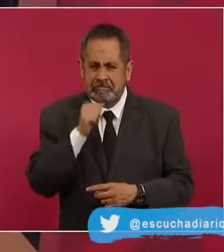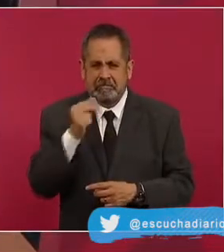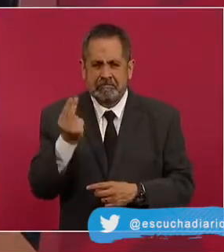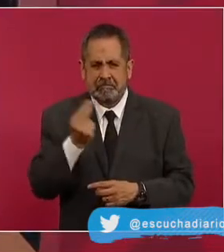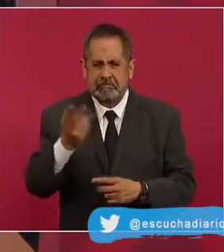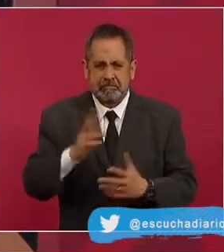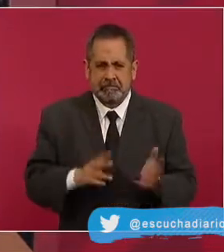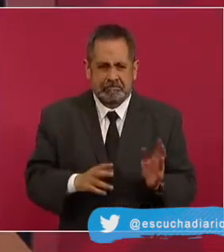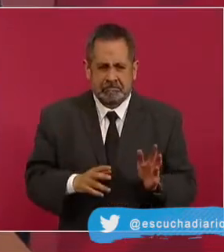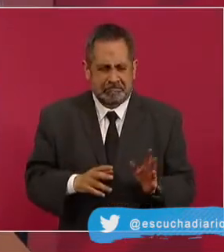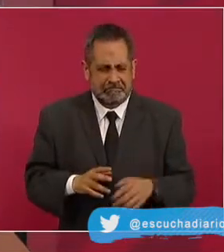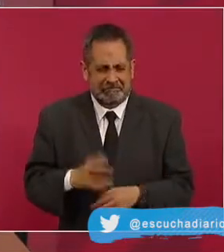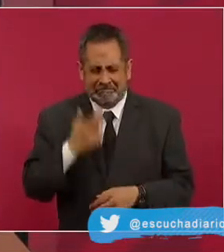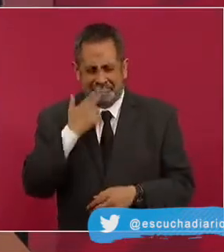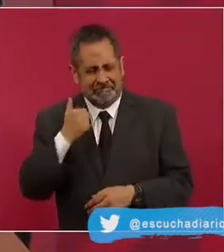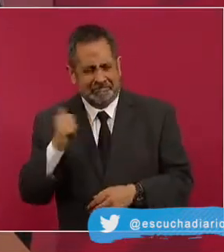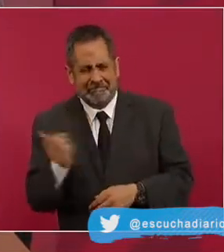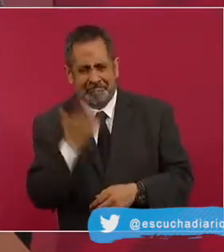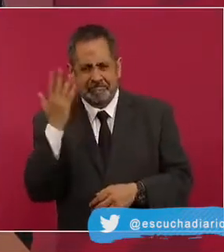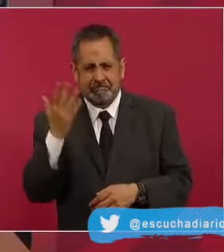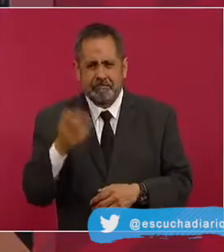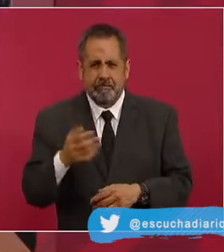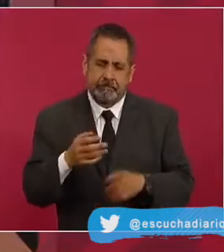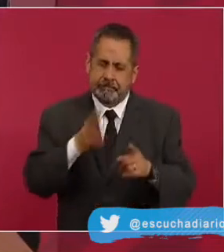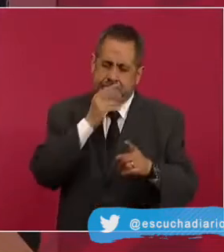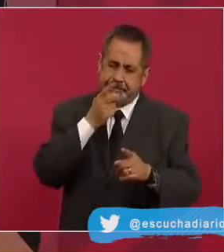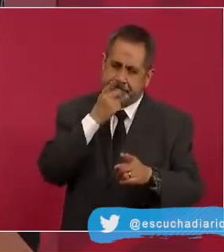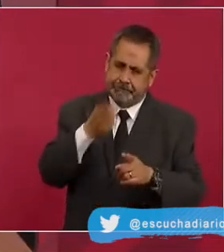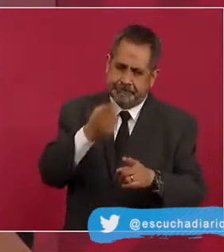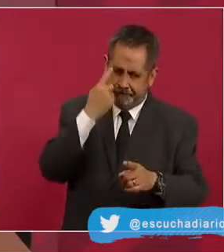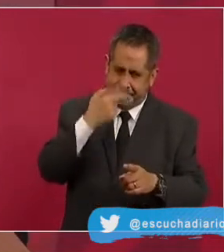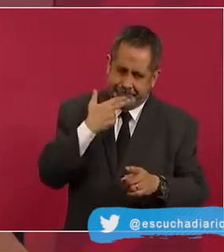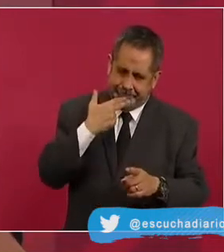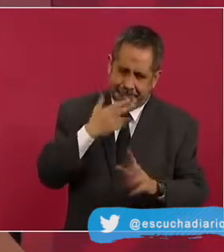y que vale para, eso ya no lo puedo decir,